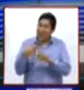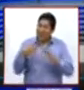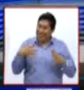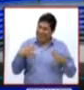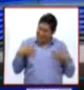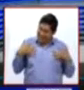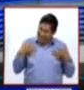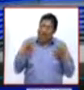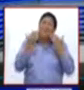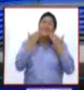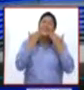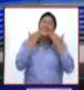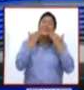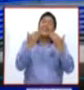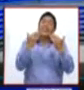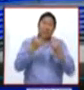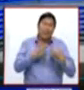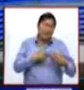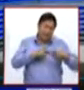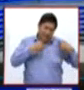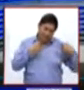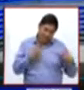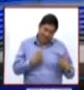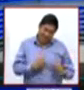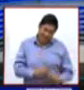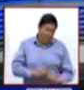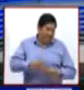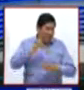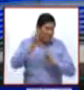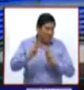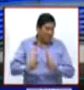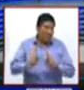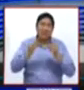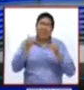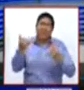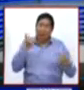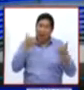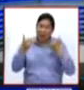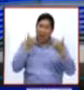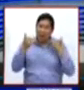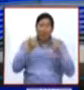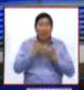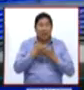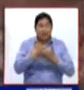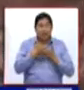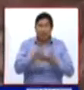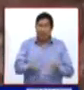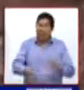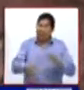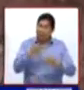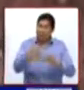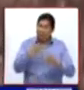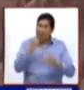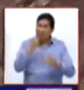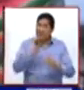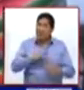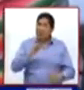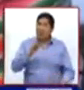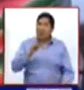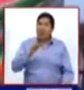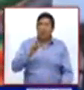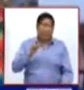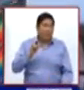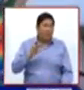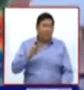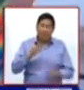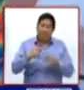feliz, agradecida, porque el corazón de la ciudadanía es grande y hemos recibido llamadas de todo lado y la ayuda sigue llegando a la señora Rosemary. Le están llamando